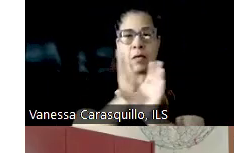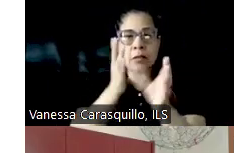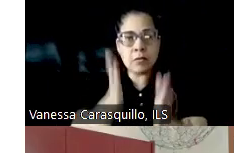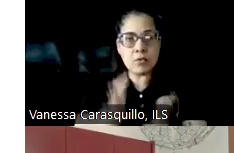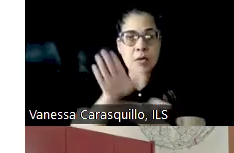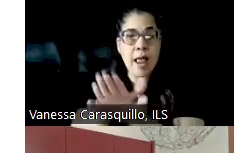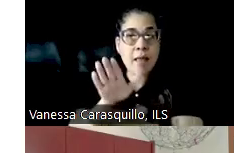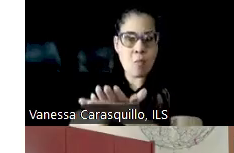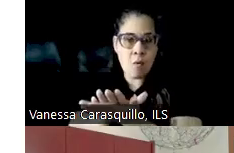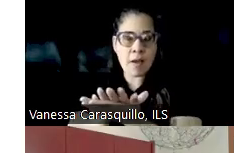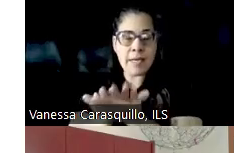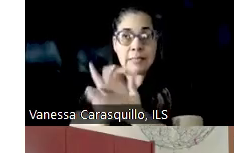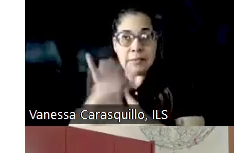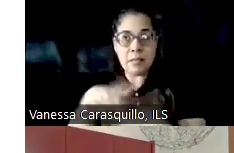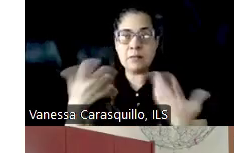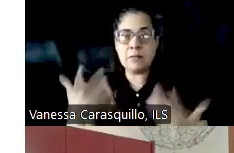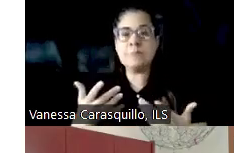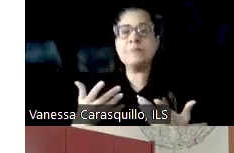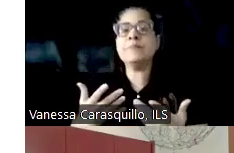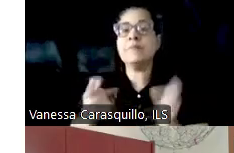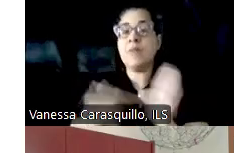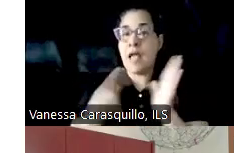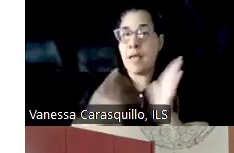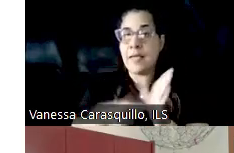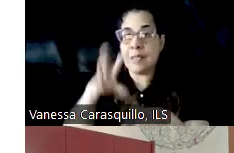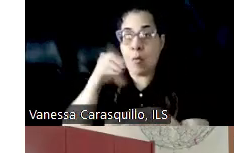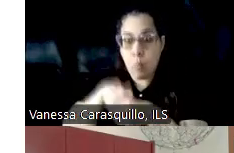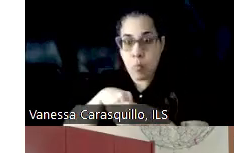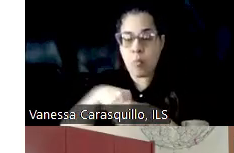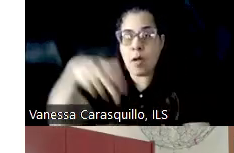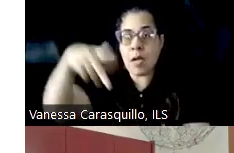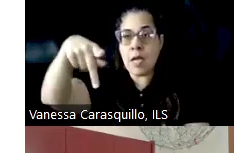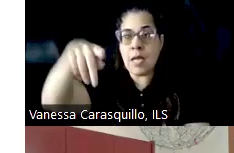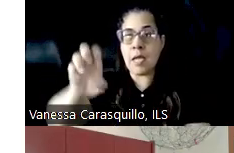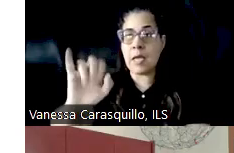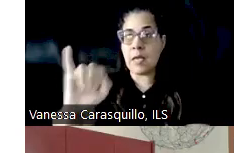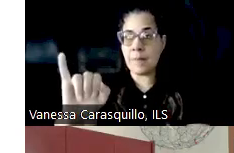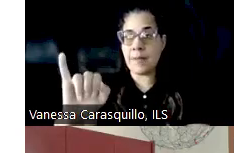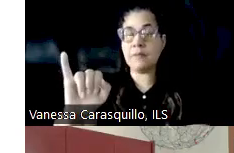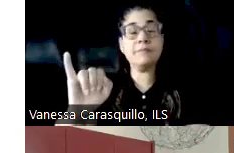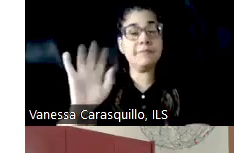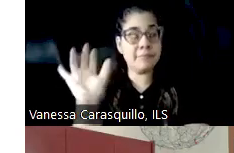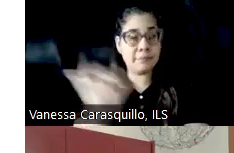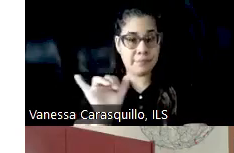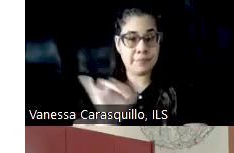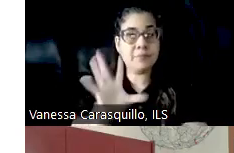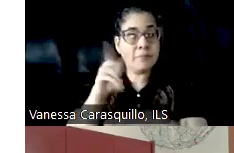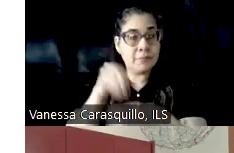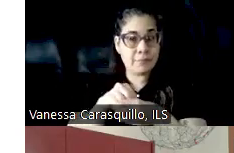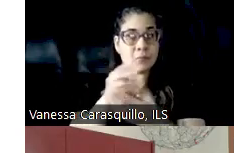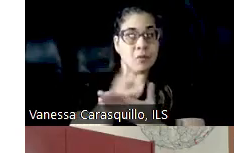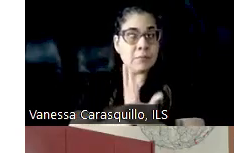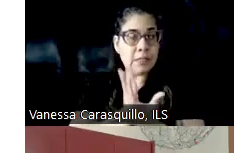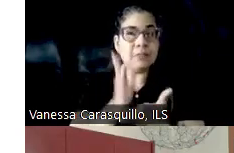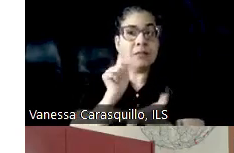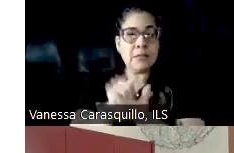escuela y son parte muchas veces del PEI, del acomodo razonable, también es parte del tratamiento. O sea, no